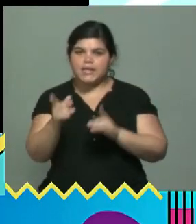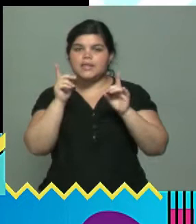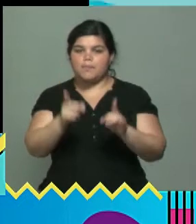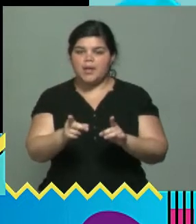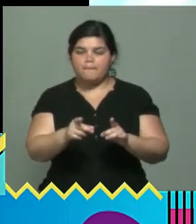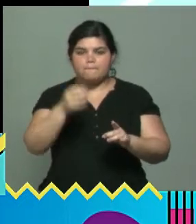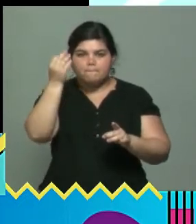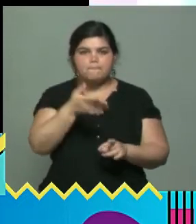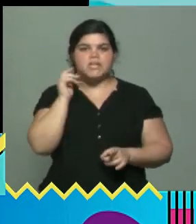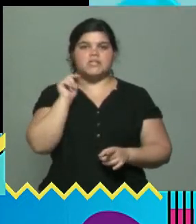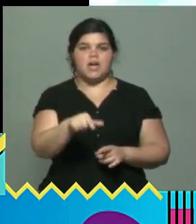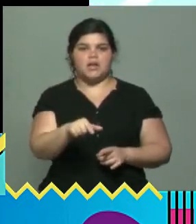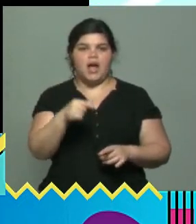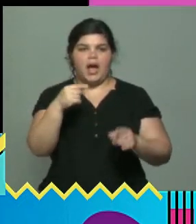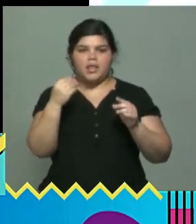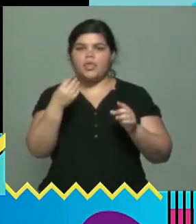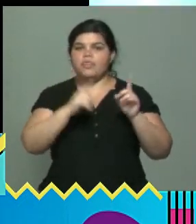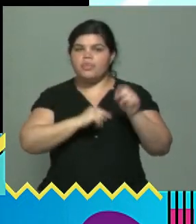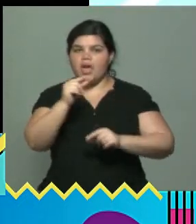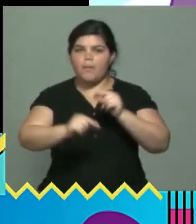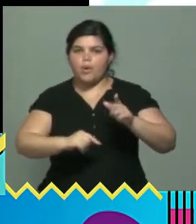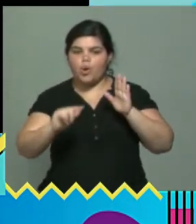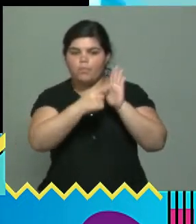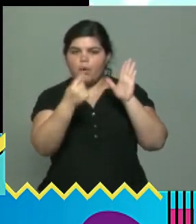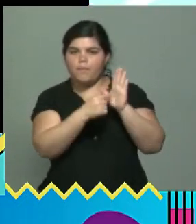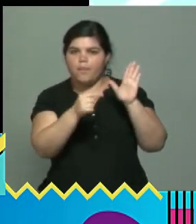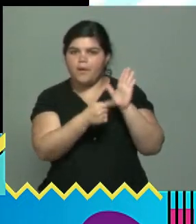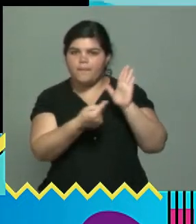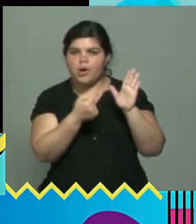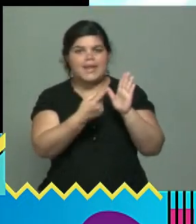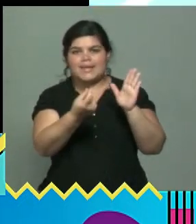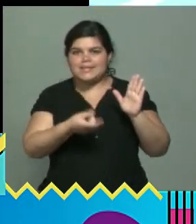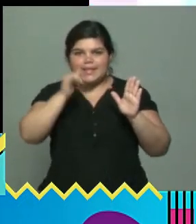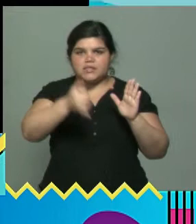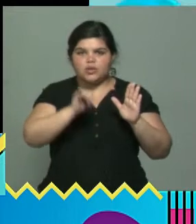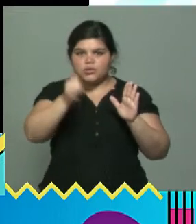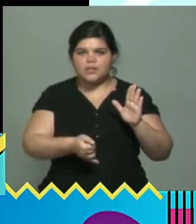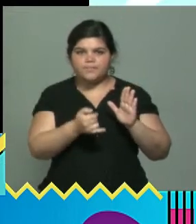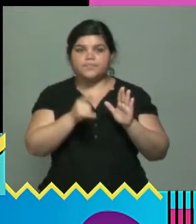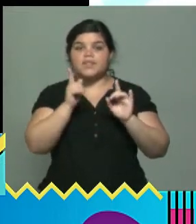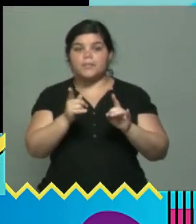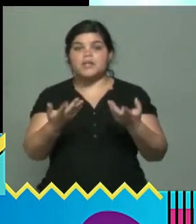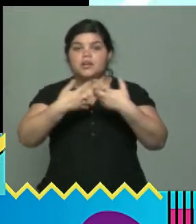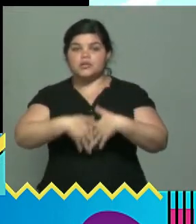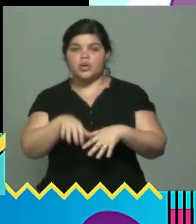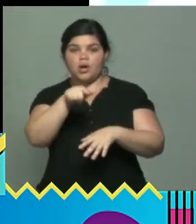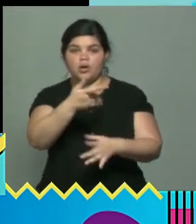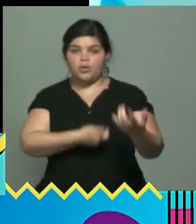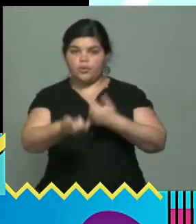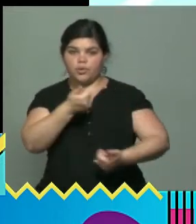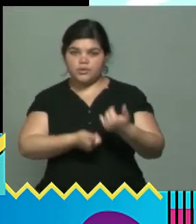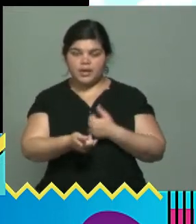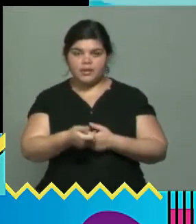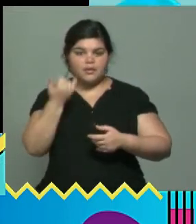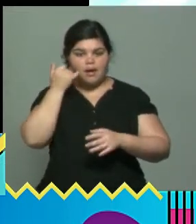bueno, que vaya cerrando un poco y marcando algunos parámetros que hay que definir. Y tiene que ver mucho con esto que decís vos, de dejar de lado el